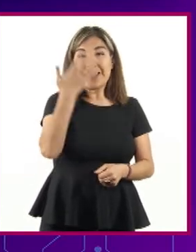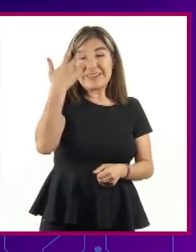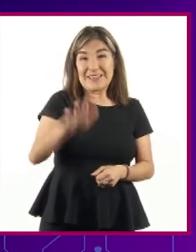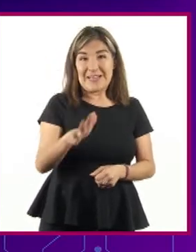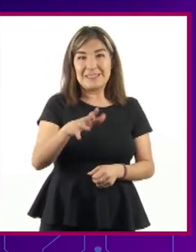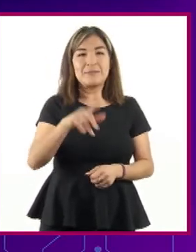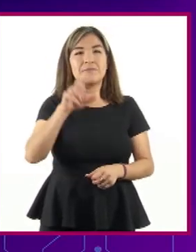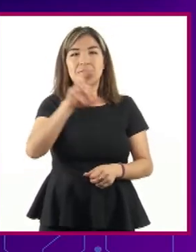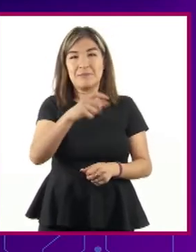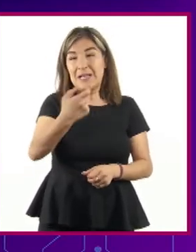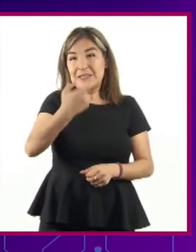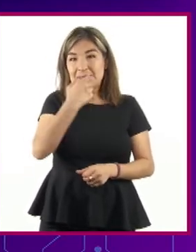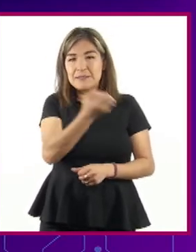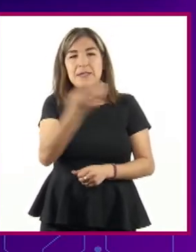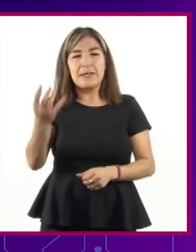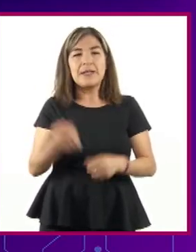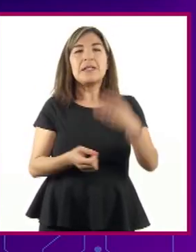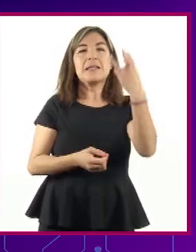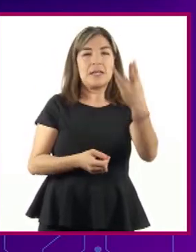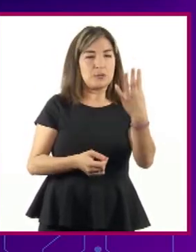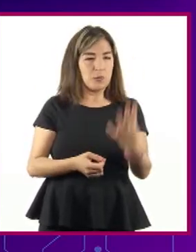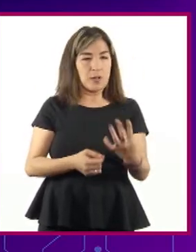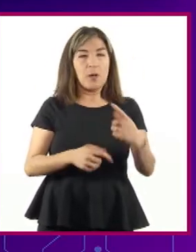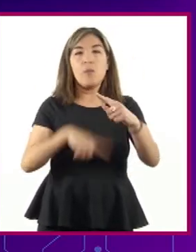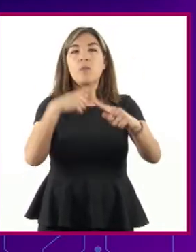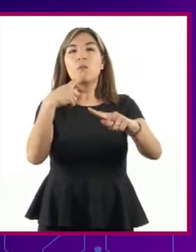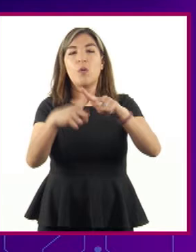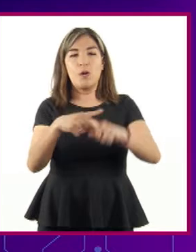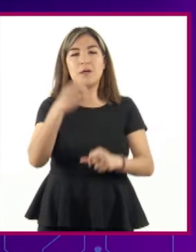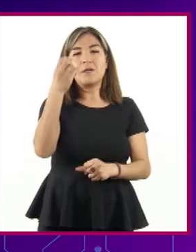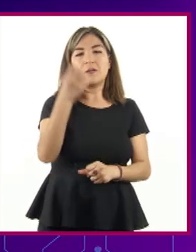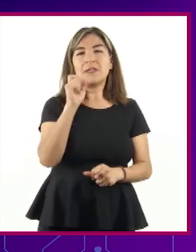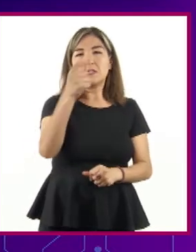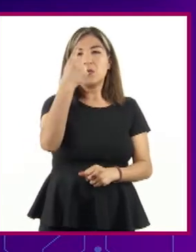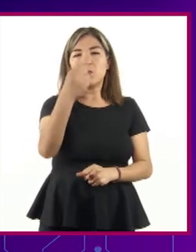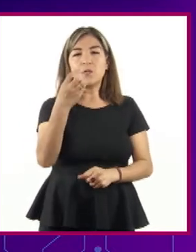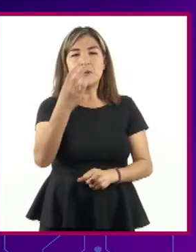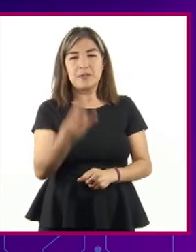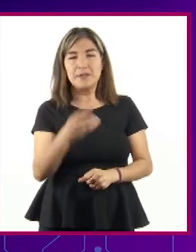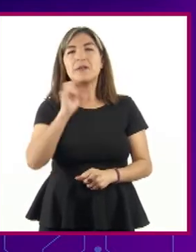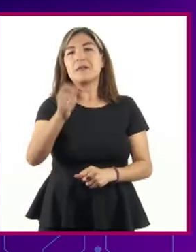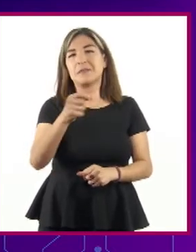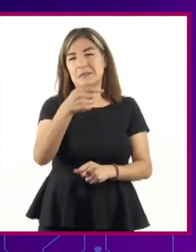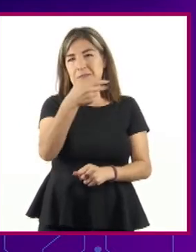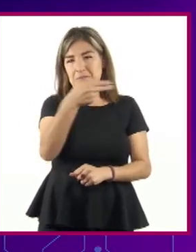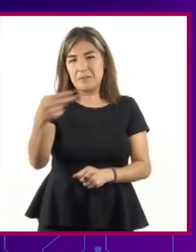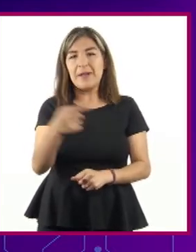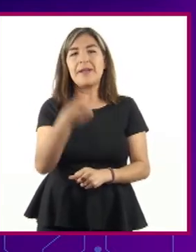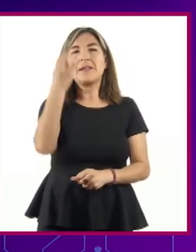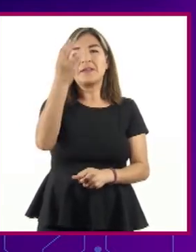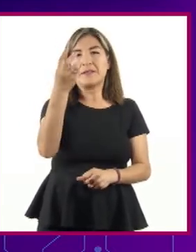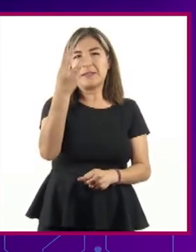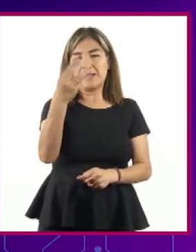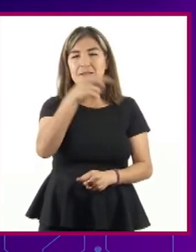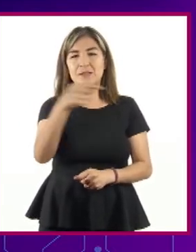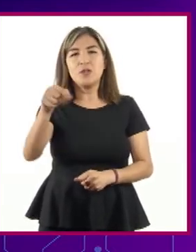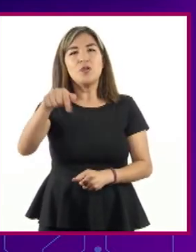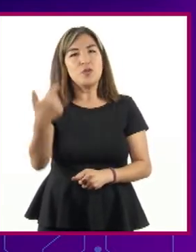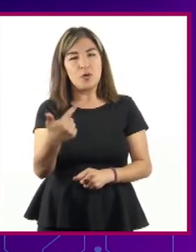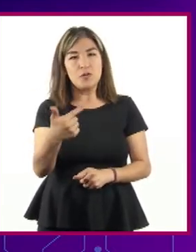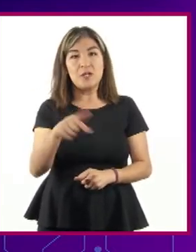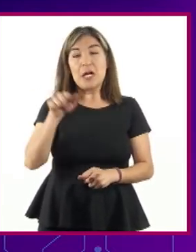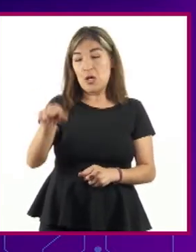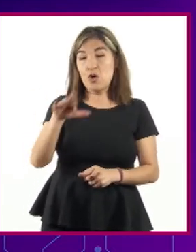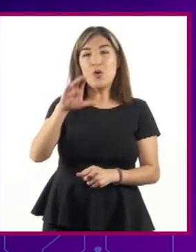multiplicamos 3/4 por 1/3, que es igual a 3/12 de kilogramos de harina. Para la cocoa